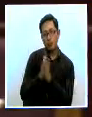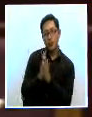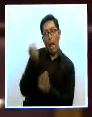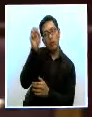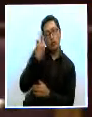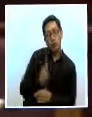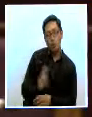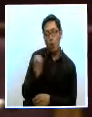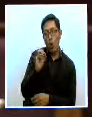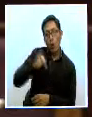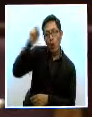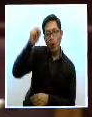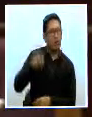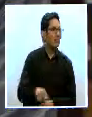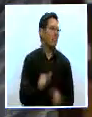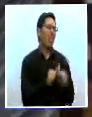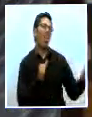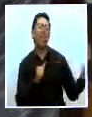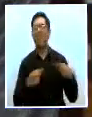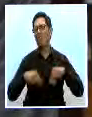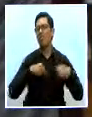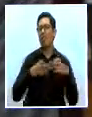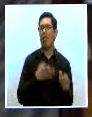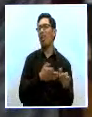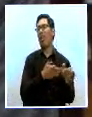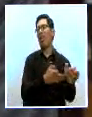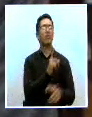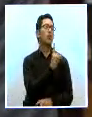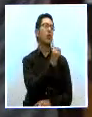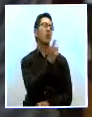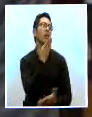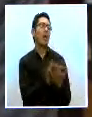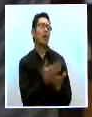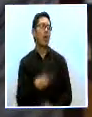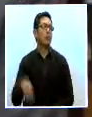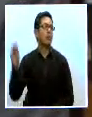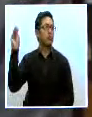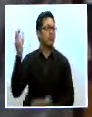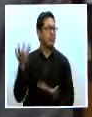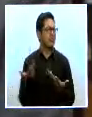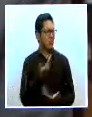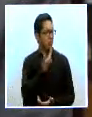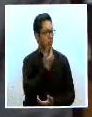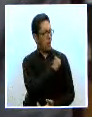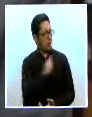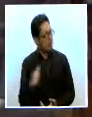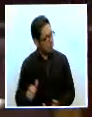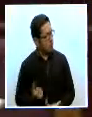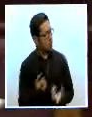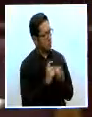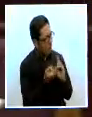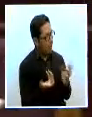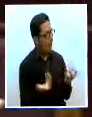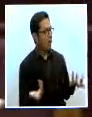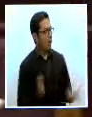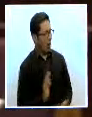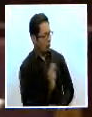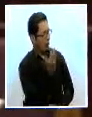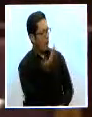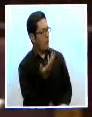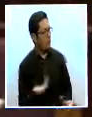al sur No yo no voy al norte Ah mucho tráfico No no le puedo servir etcétera etcétera Qué hacer con la actitud del taxista Bueno ese es un elemento